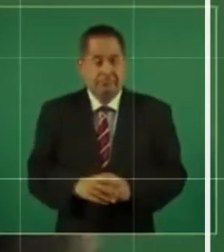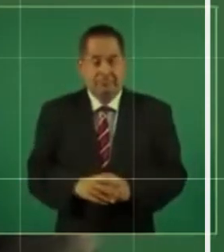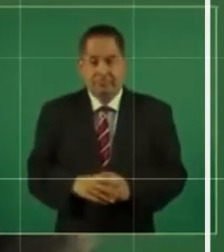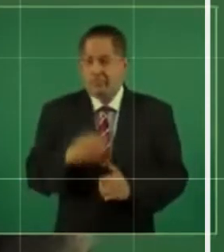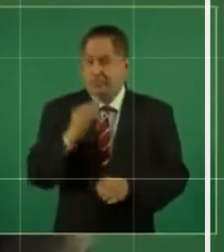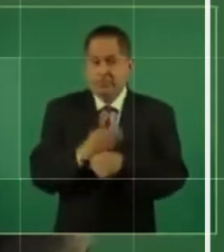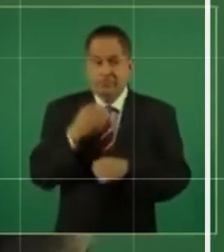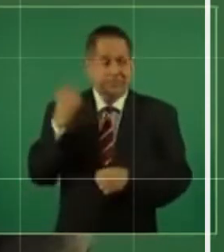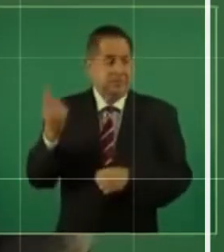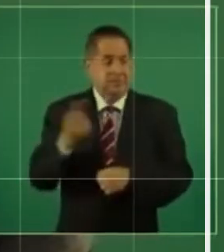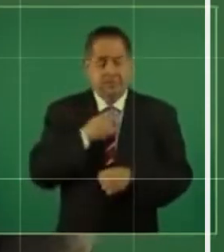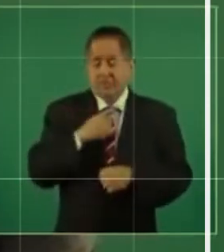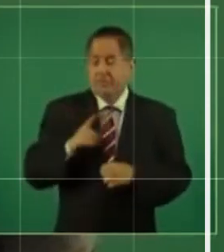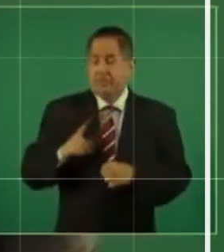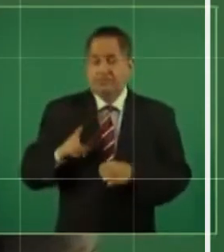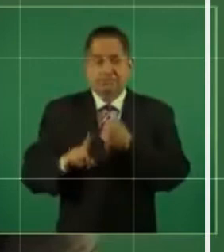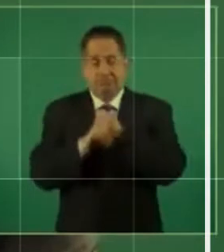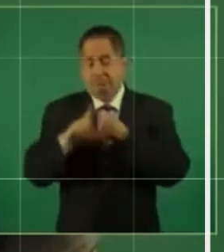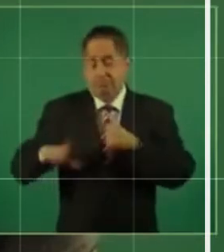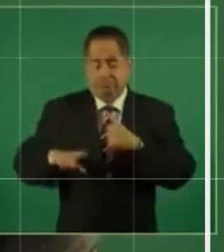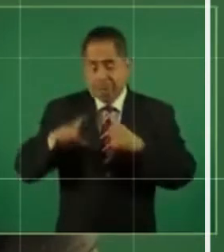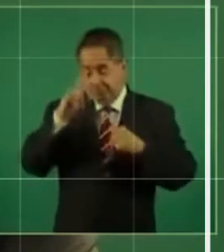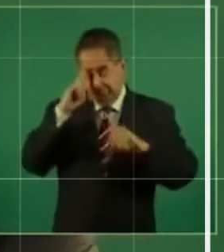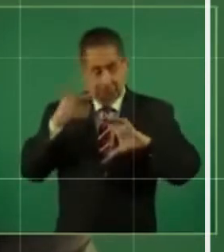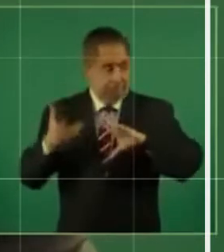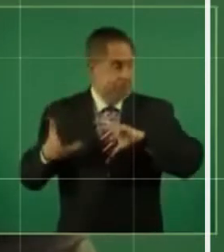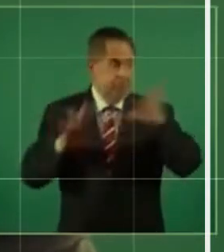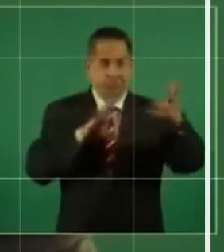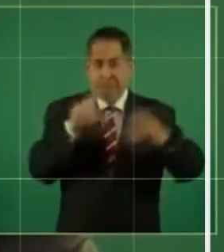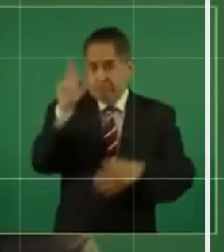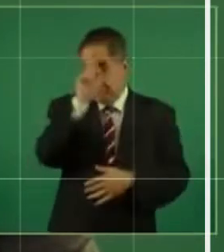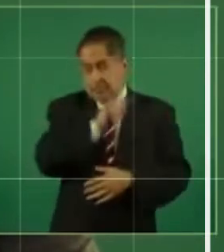una situación de ingobernabilidad terrible